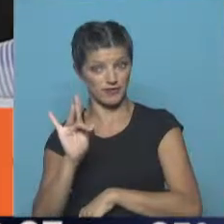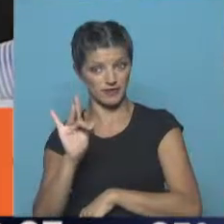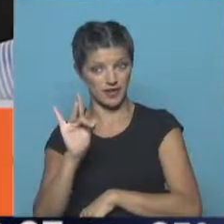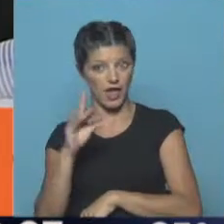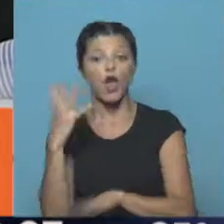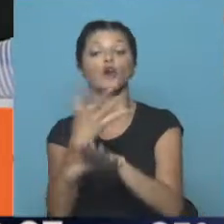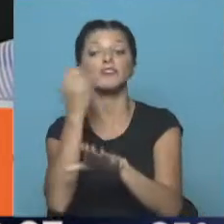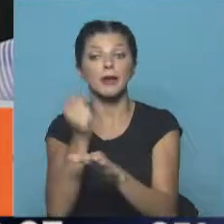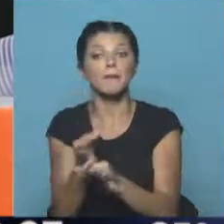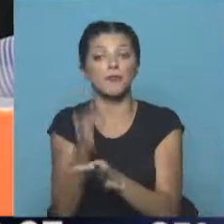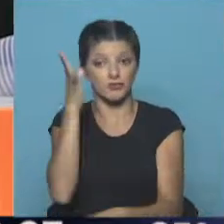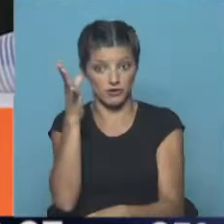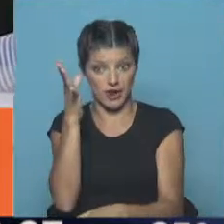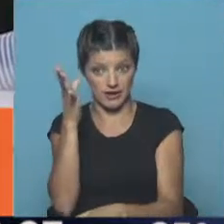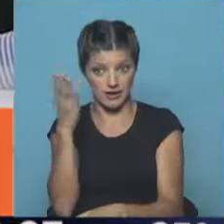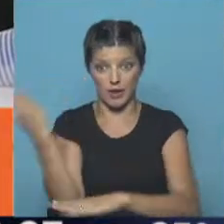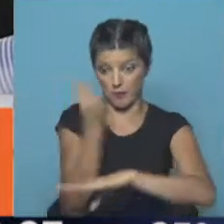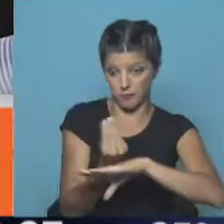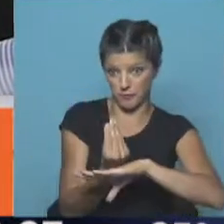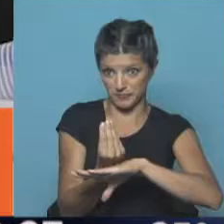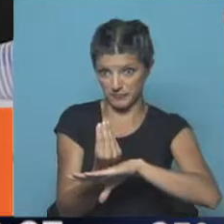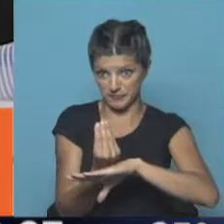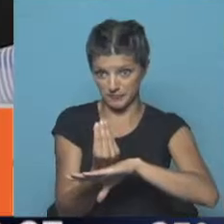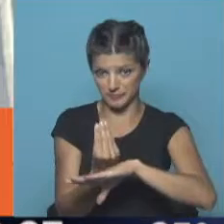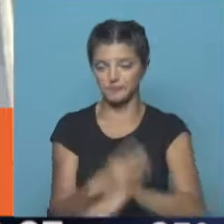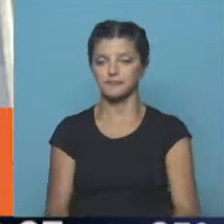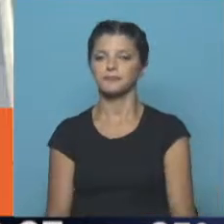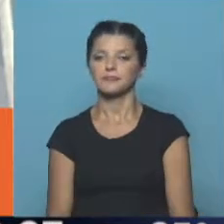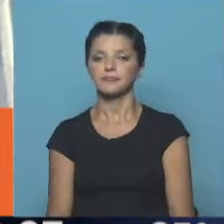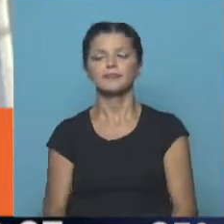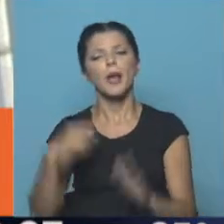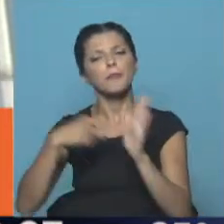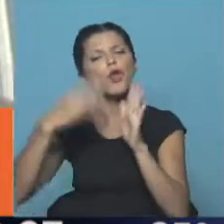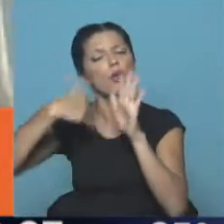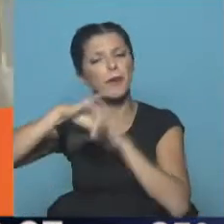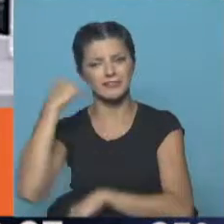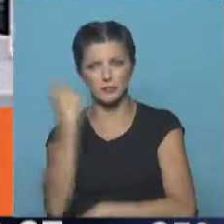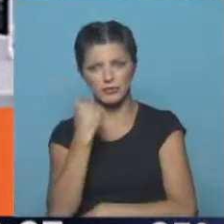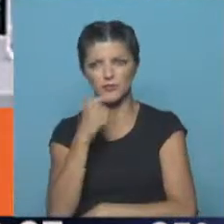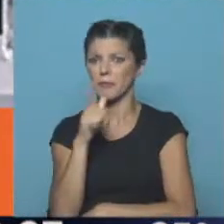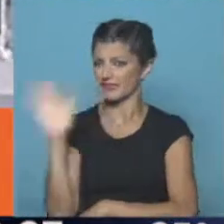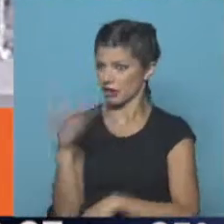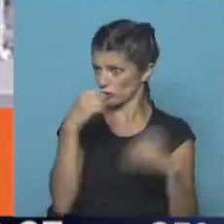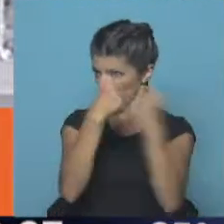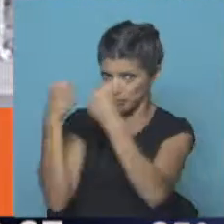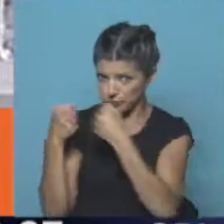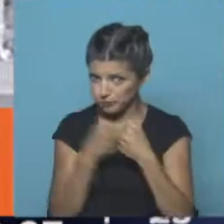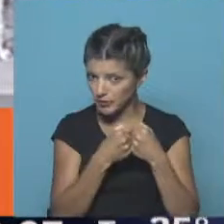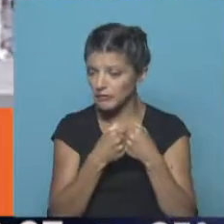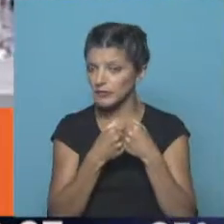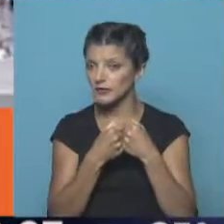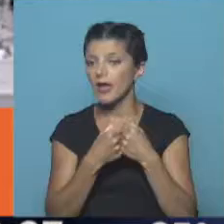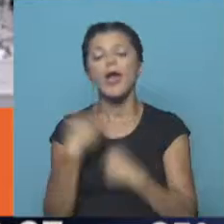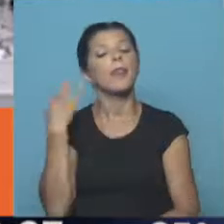profesionales que se arraiguen, que se radiquen. Pero fundamentalmente lo que más nos importa, y creo que en esto hemos coincidido, es que tenemos